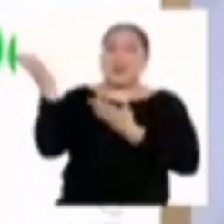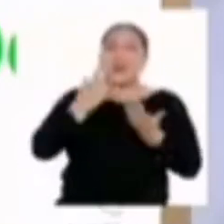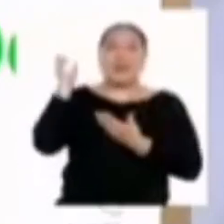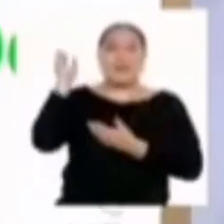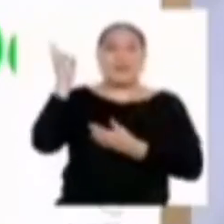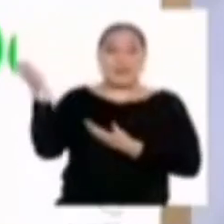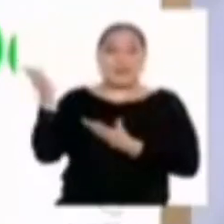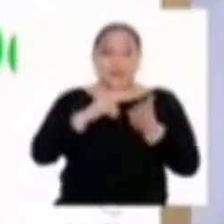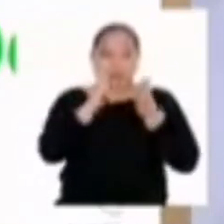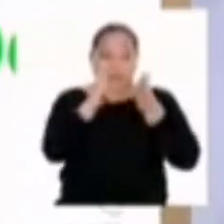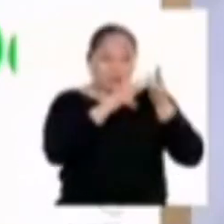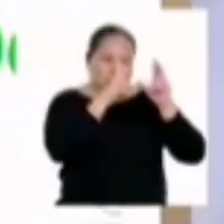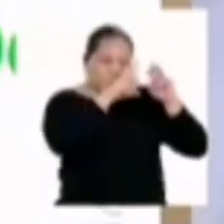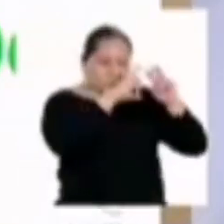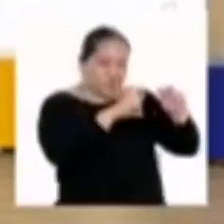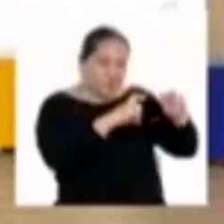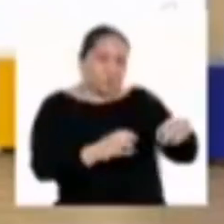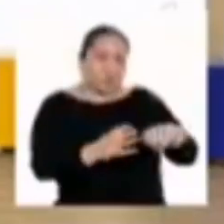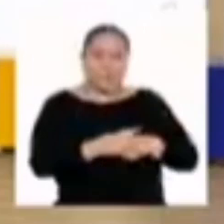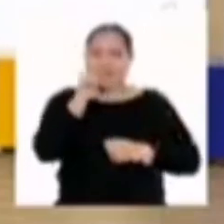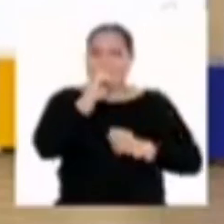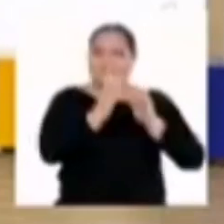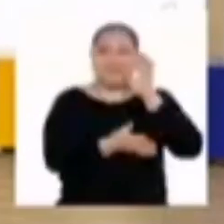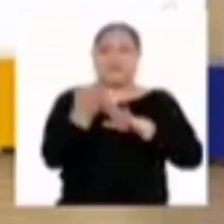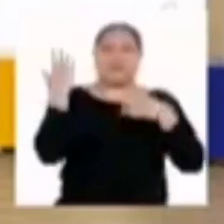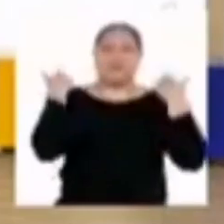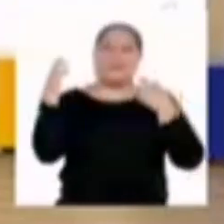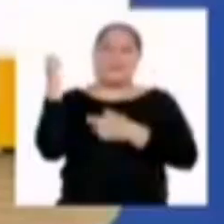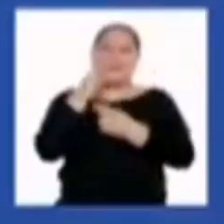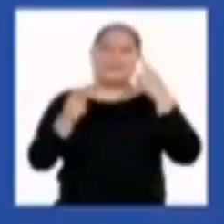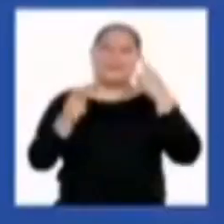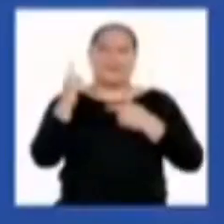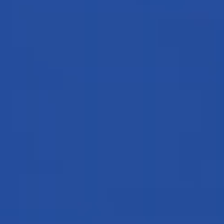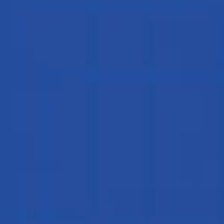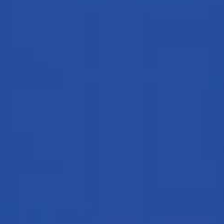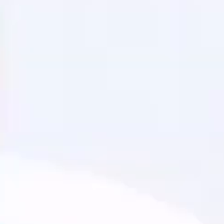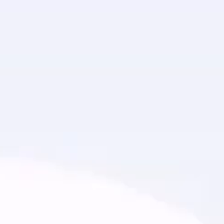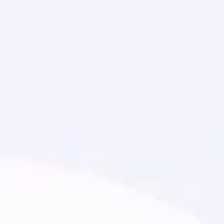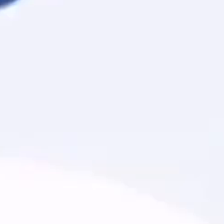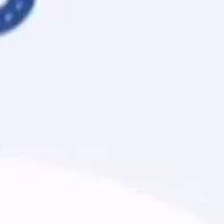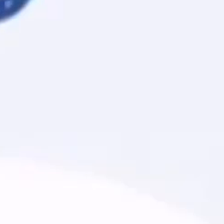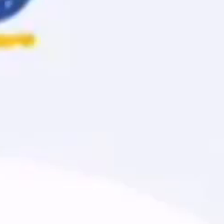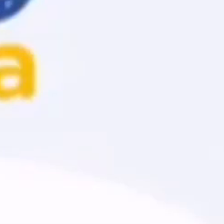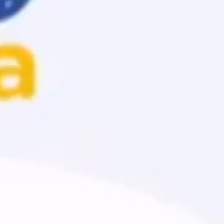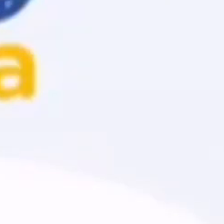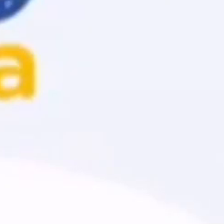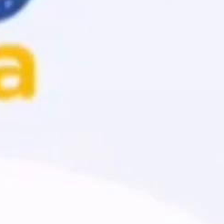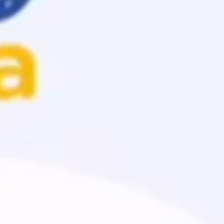y estudiaremos su estructura. No se vayan, que ya volvemos.